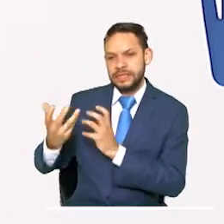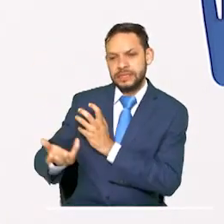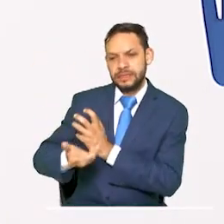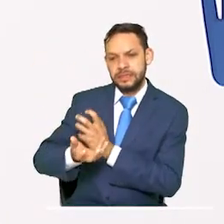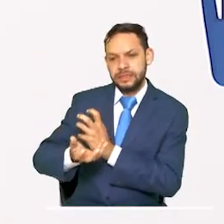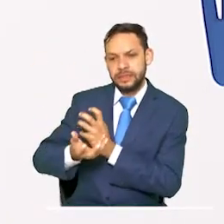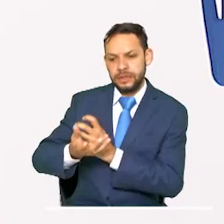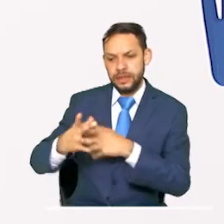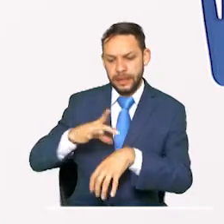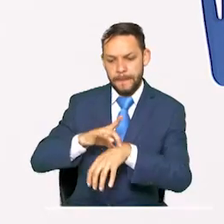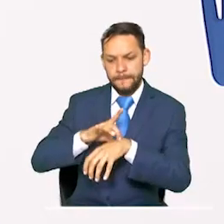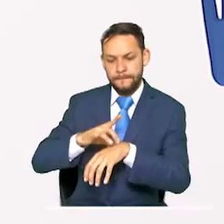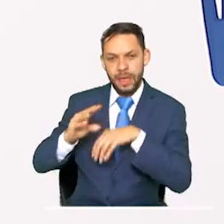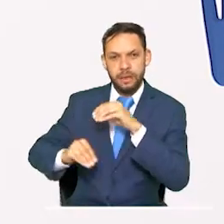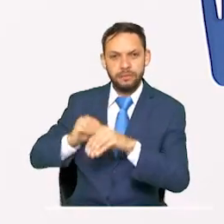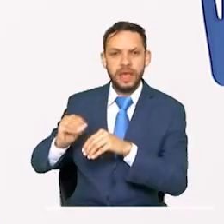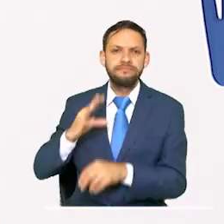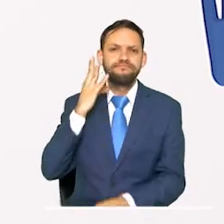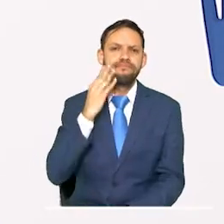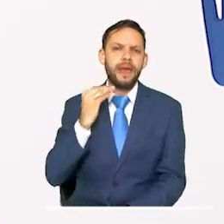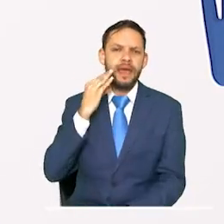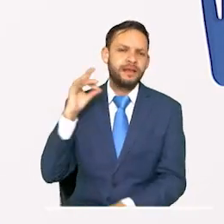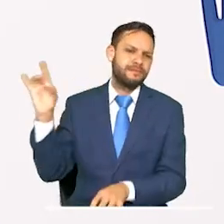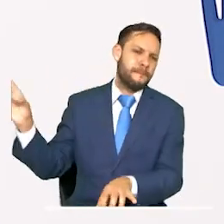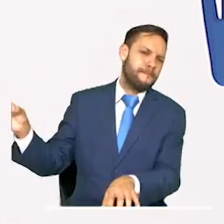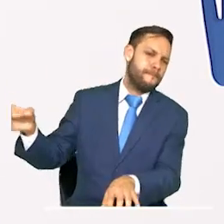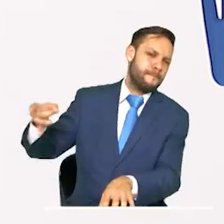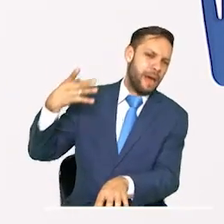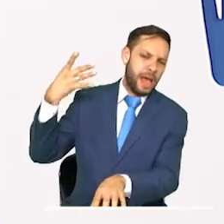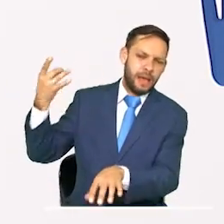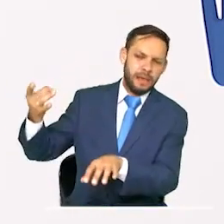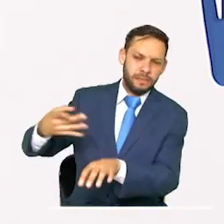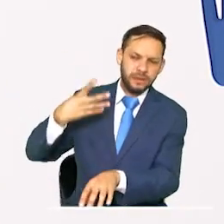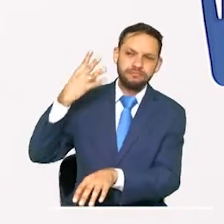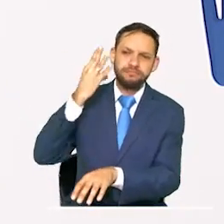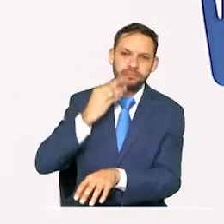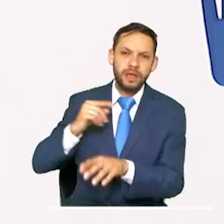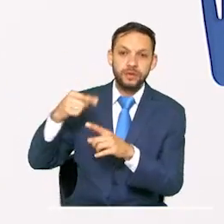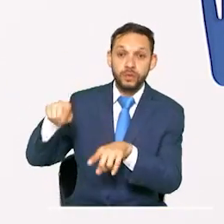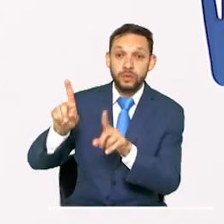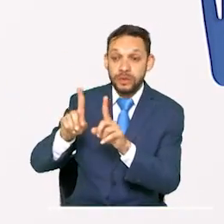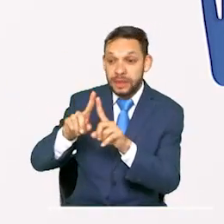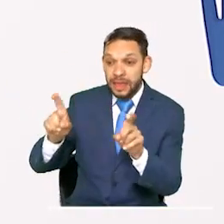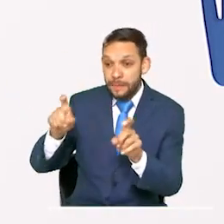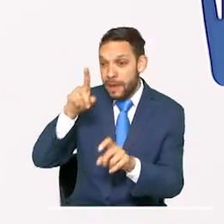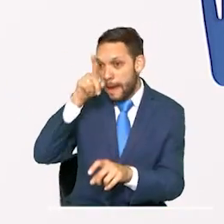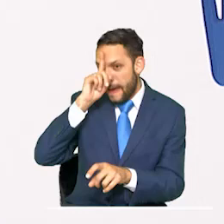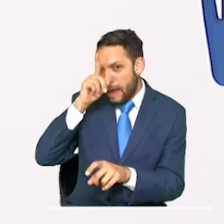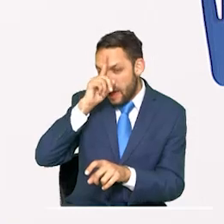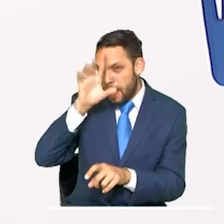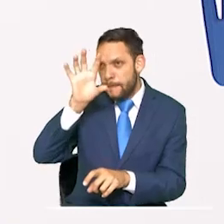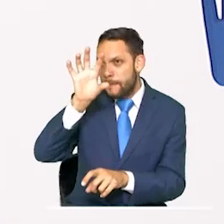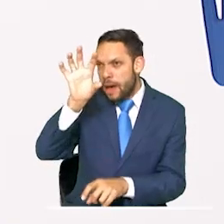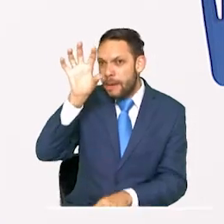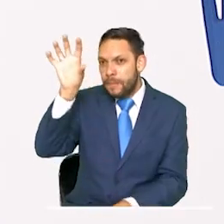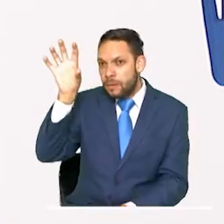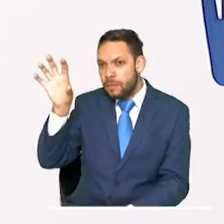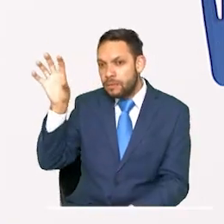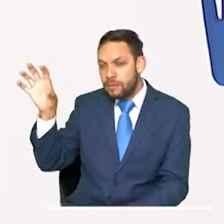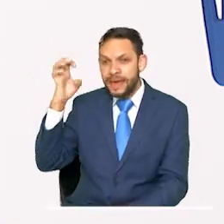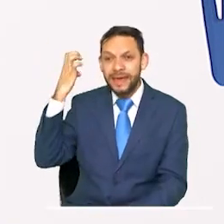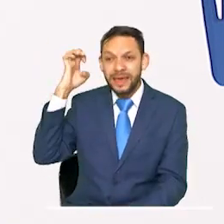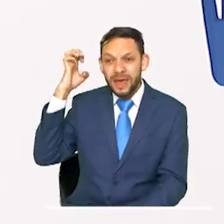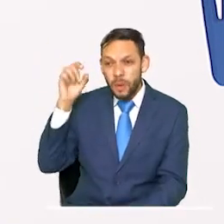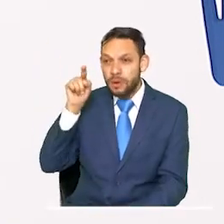médicas, acupuntura, terapia neural, pues más moderna en Alemania, pero la medicina ayurveda,